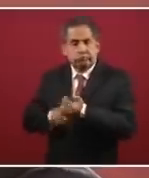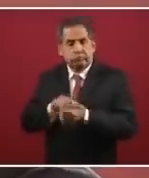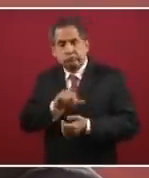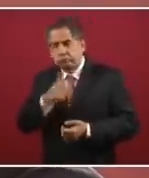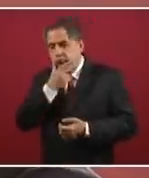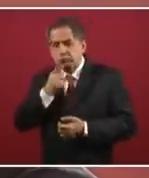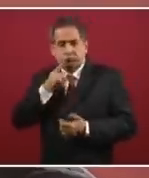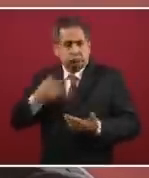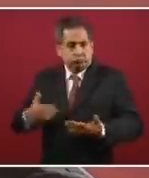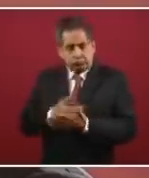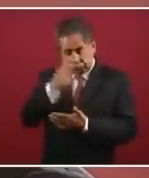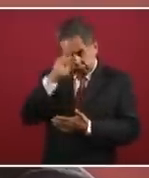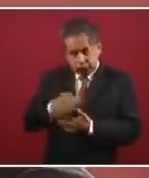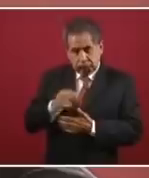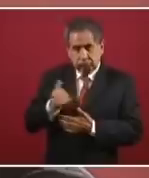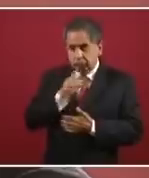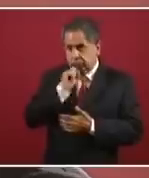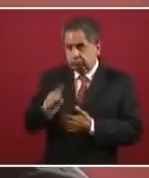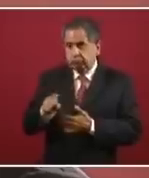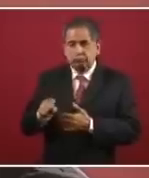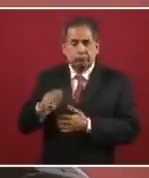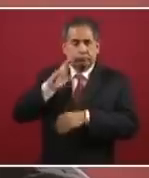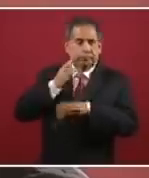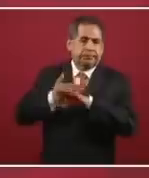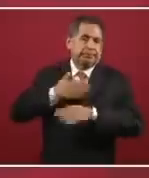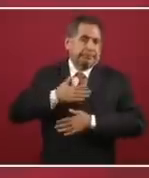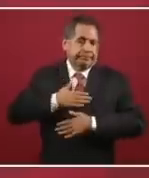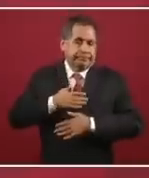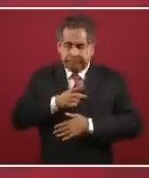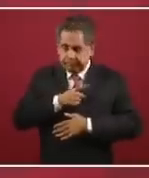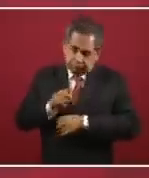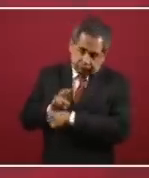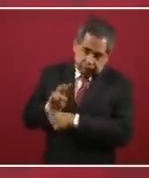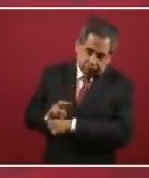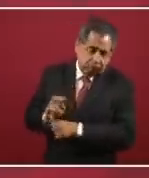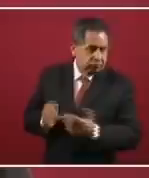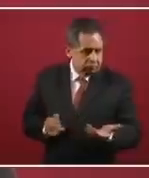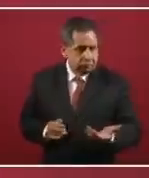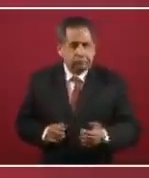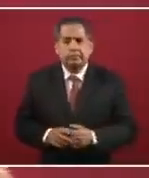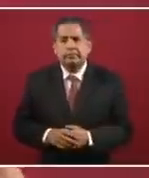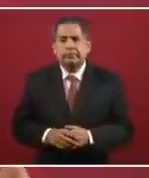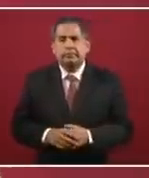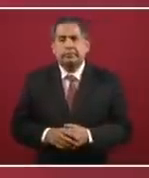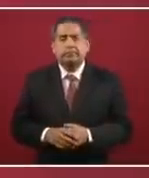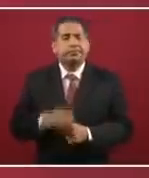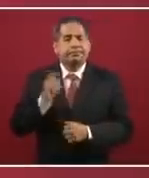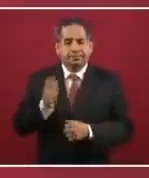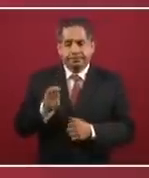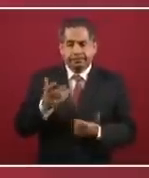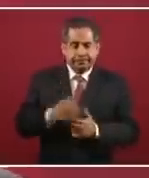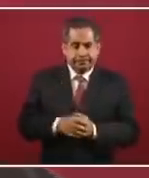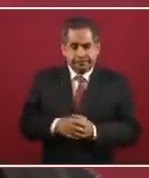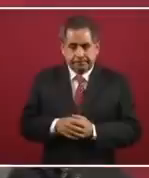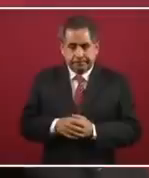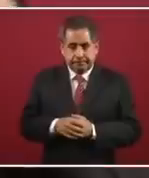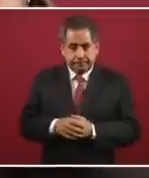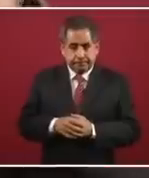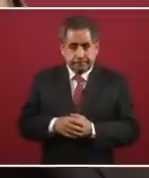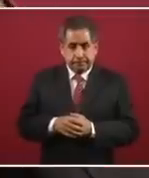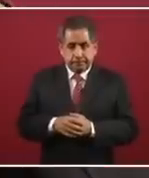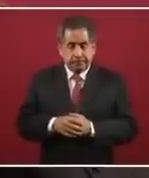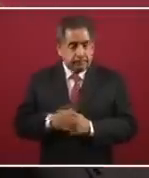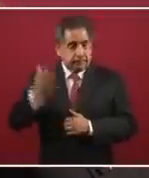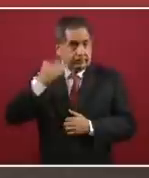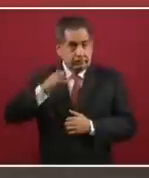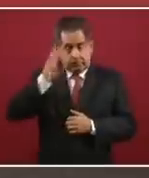mexicanos y de las obligaciones que tiene el Estado mexicano. Entonces, lo que está haciendo es que de un punto de crecimiento